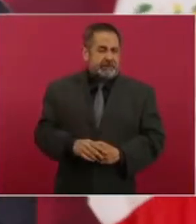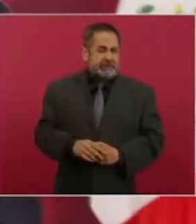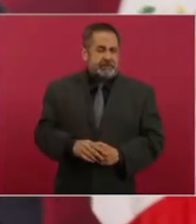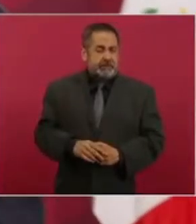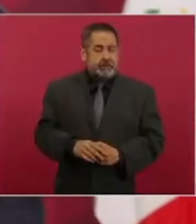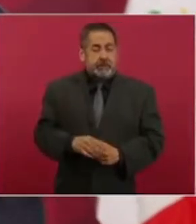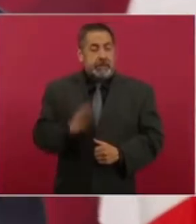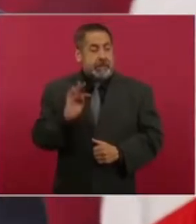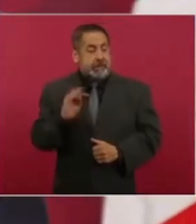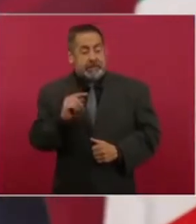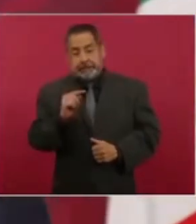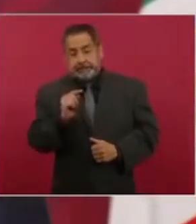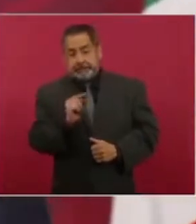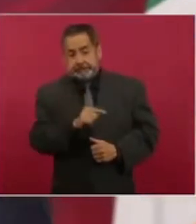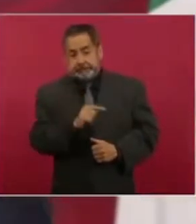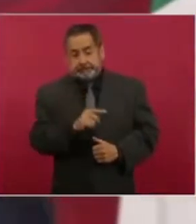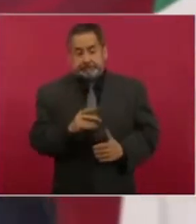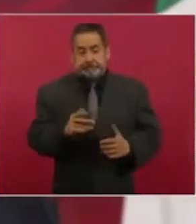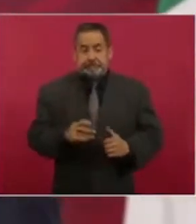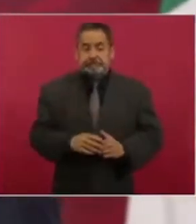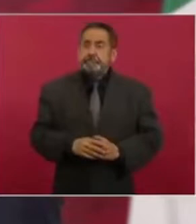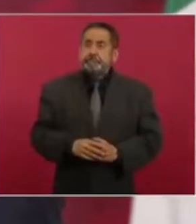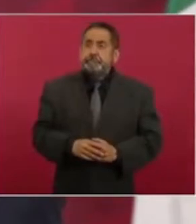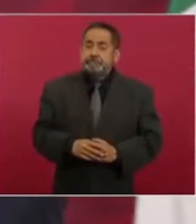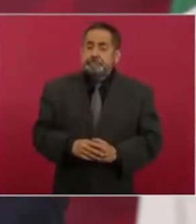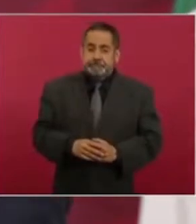siendo un partido